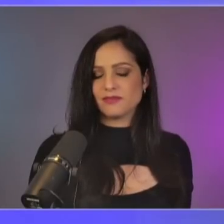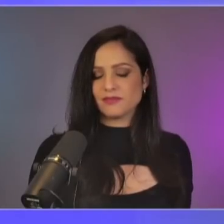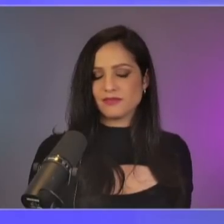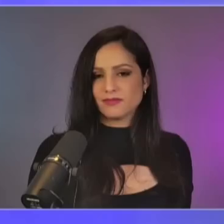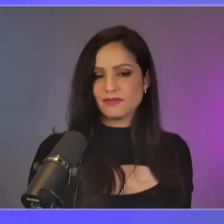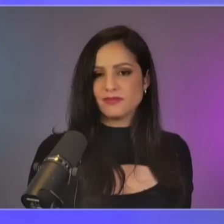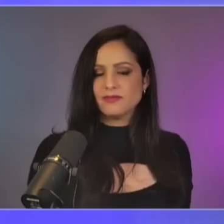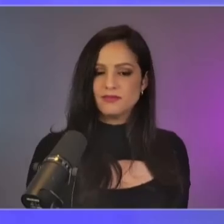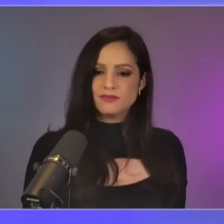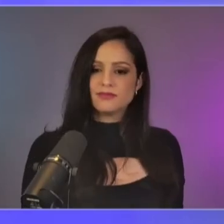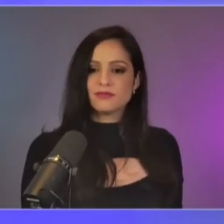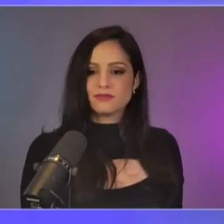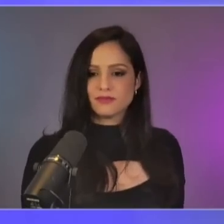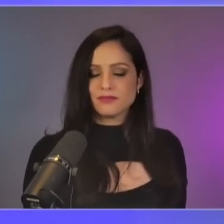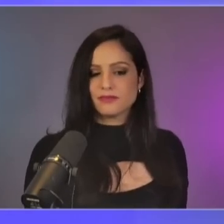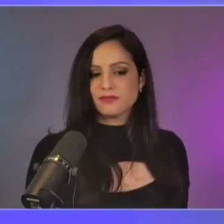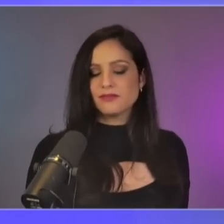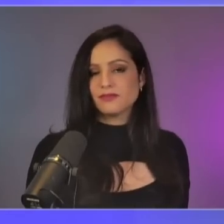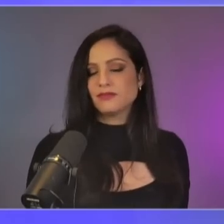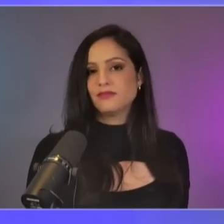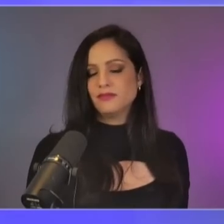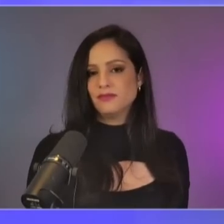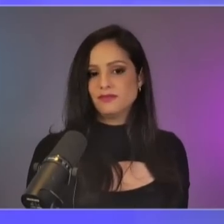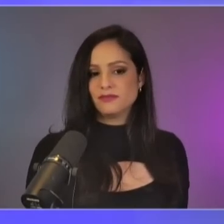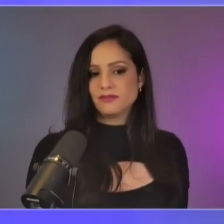invasivo tú rompes la piel verdad